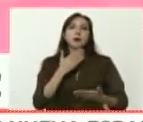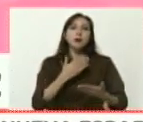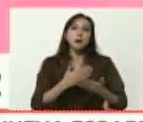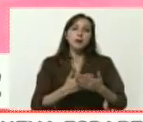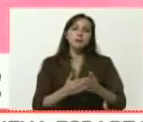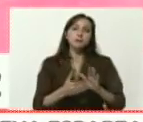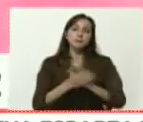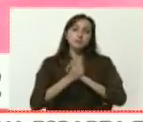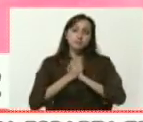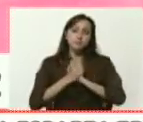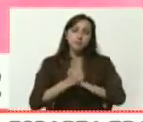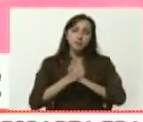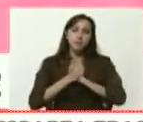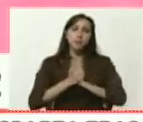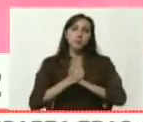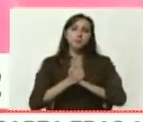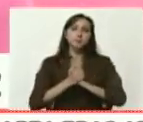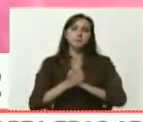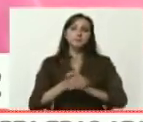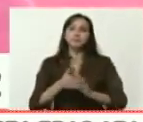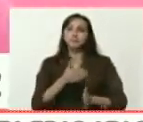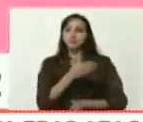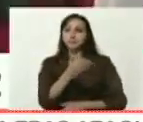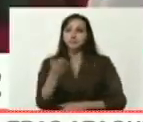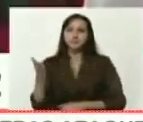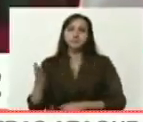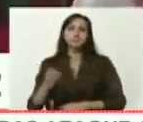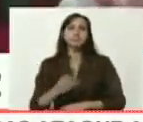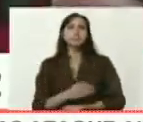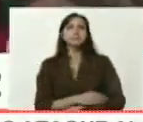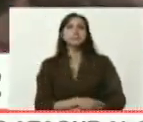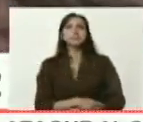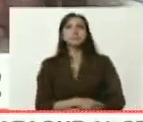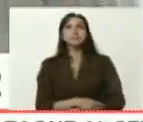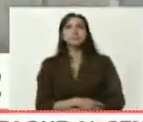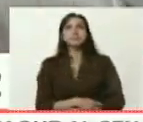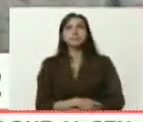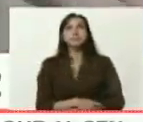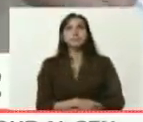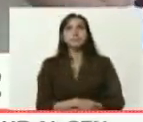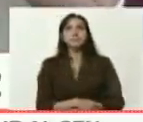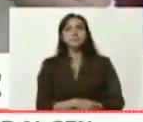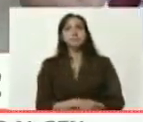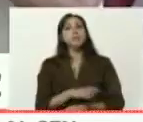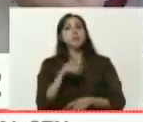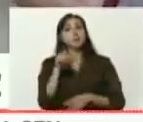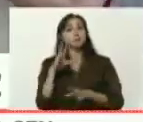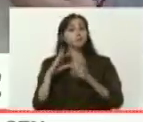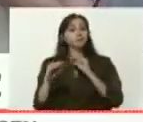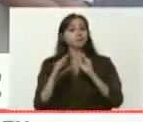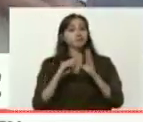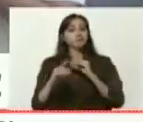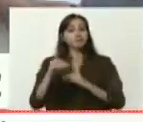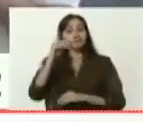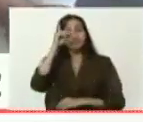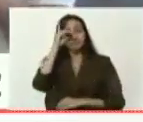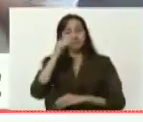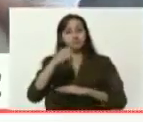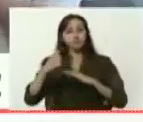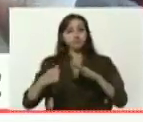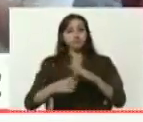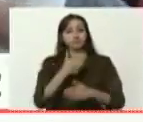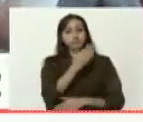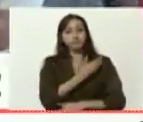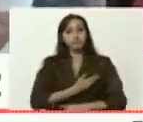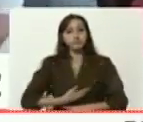amigo, compañero y amiga. Bien, escuchamos palabras entonces de la vicepresidenta ejecutiva de la República,